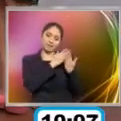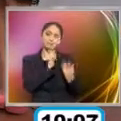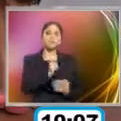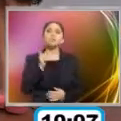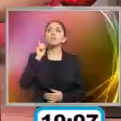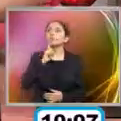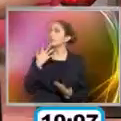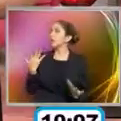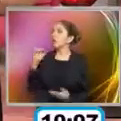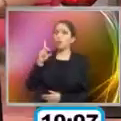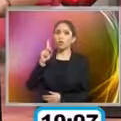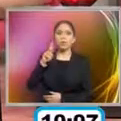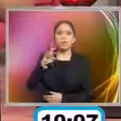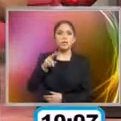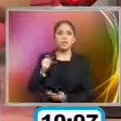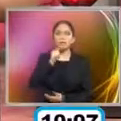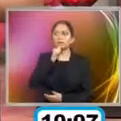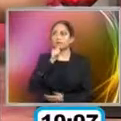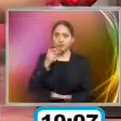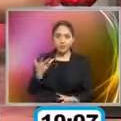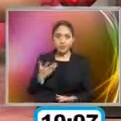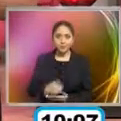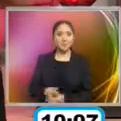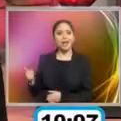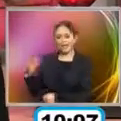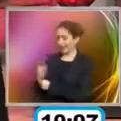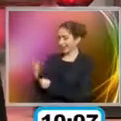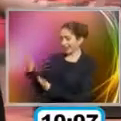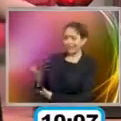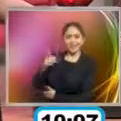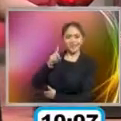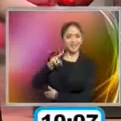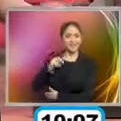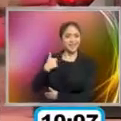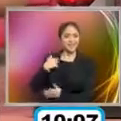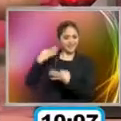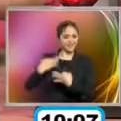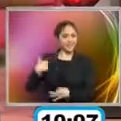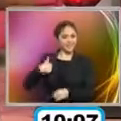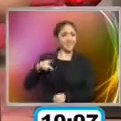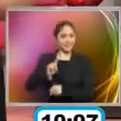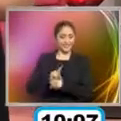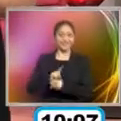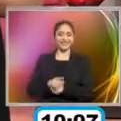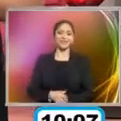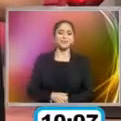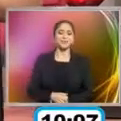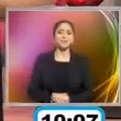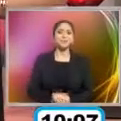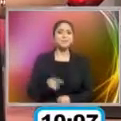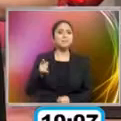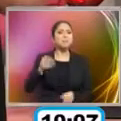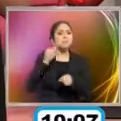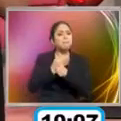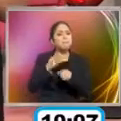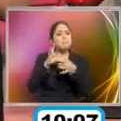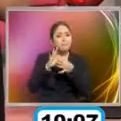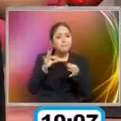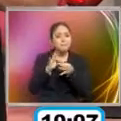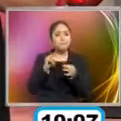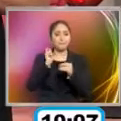no está, no ha venido. Ah, ok. Ahora eres tú, Dulcinea, ¿ves? Ok, me queda bien ser Dulcinea el día de hoy. Platíquenme, porque ustedes además están